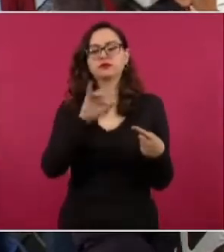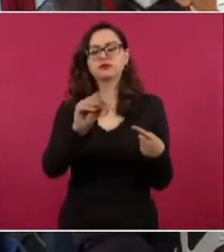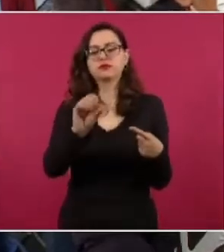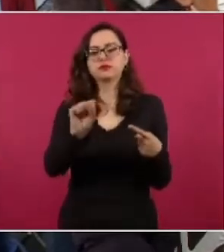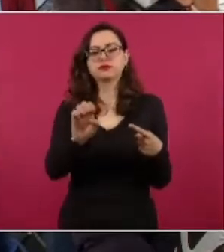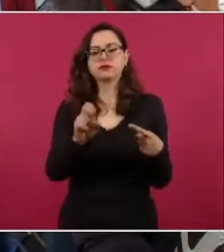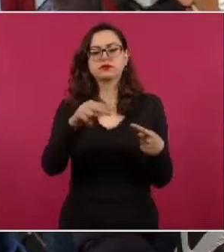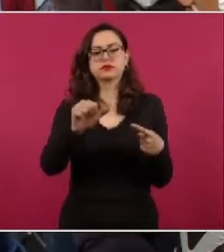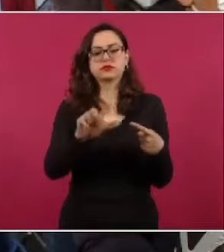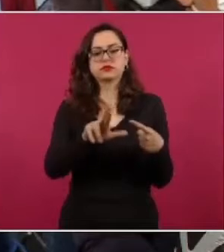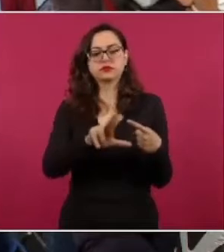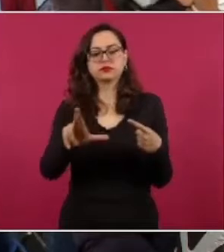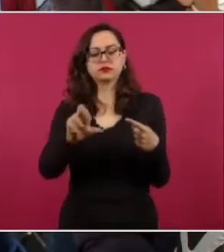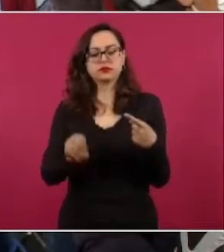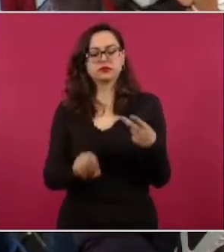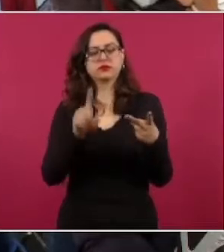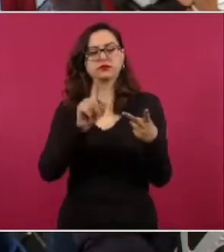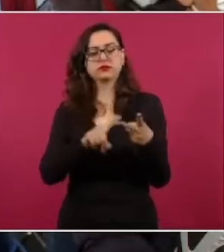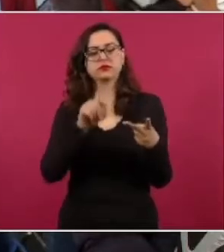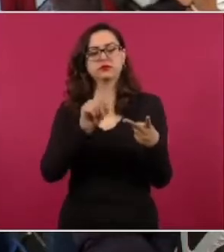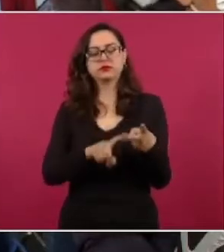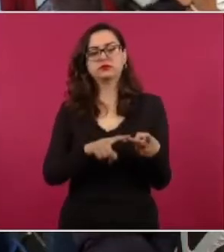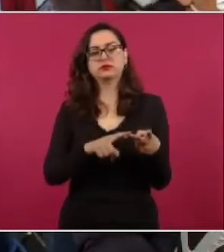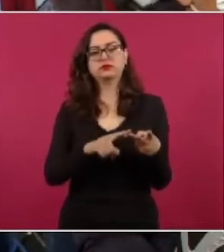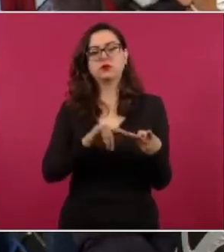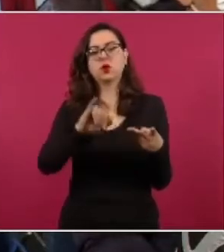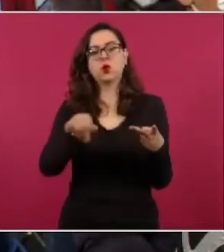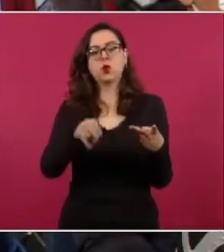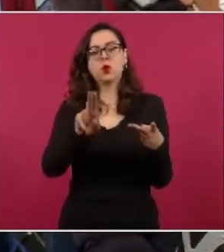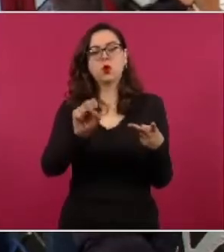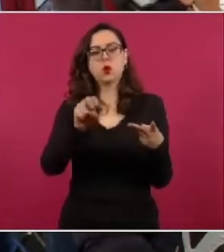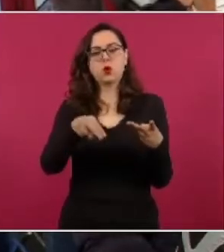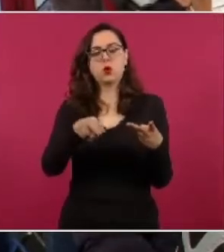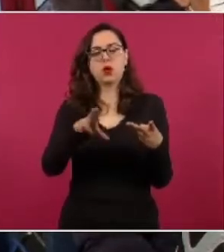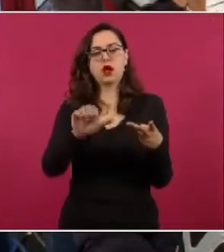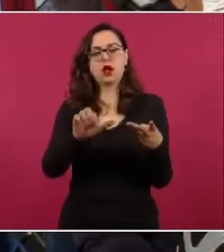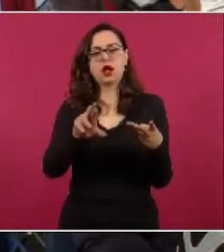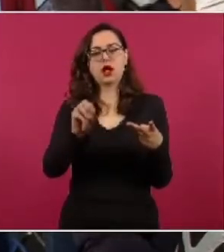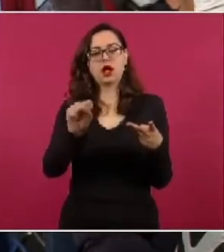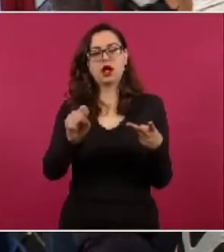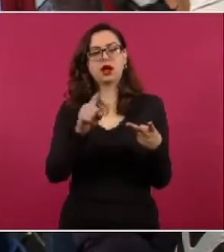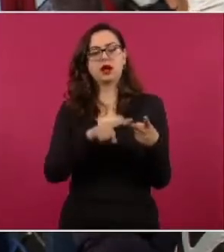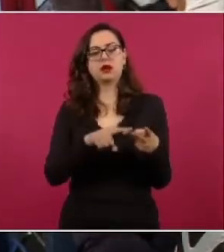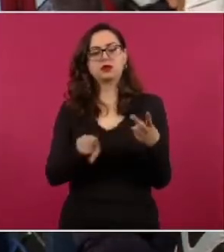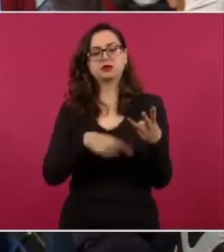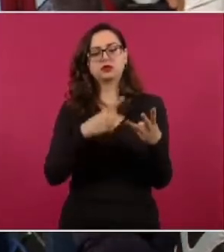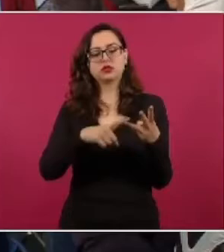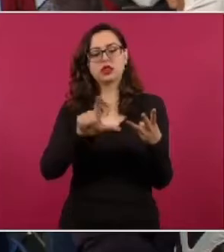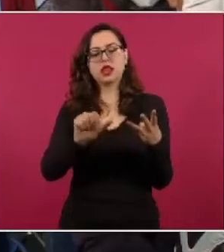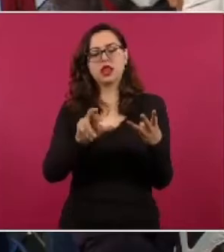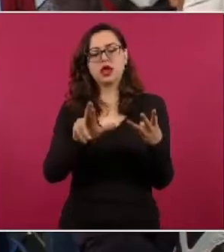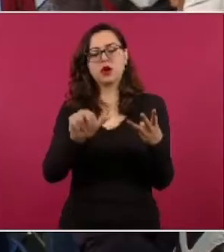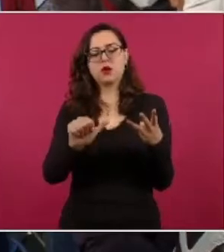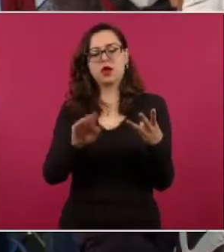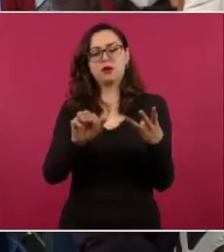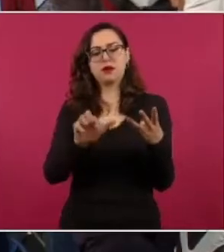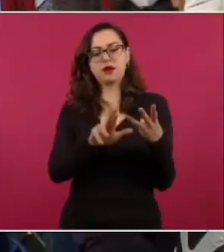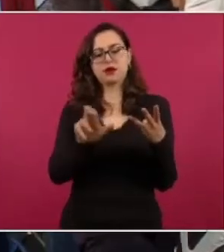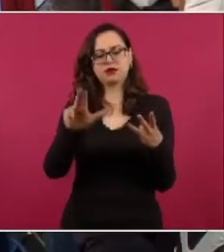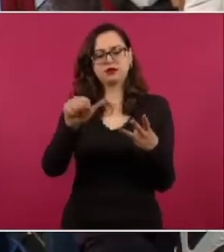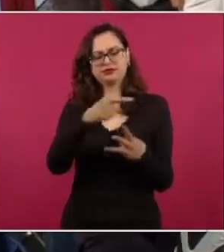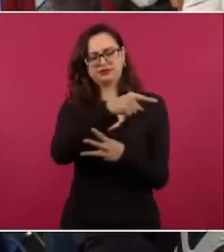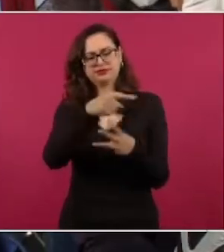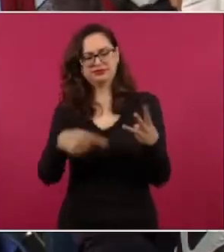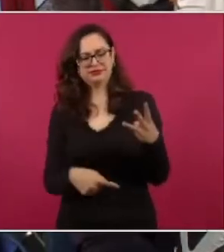Antares Vázquez y los diputados federales Juan Carlos Natale López y Laura Barrera, quienes presuntamente